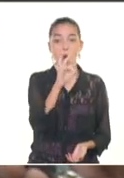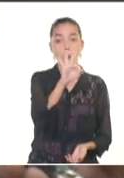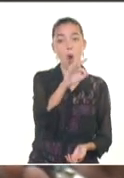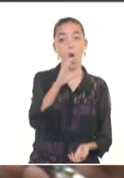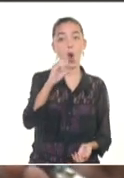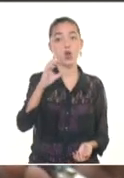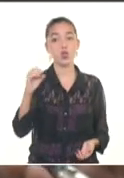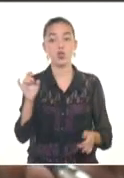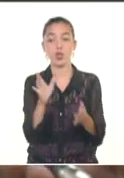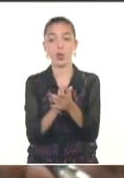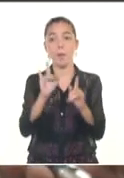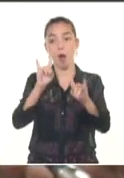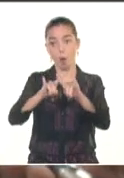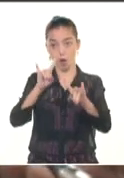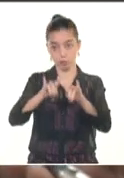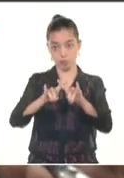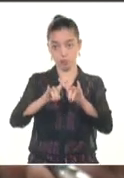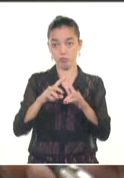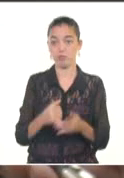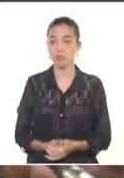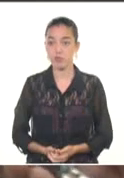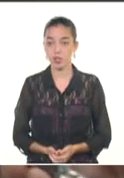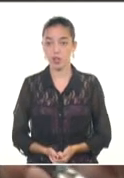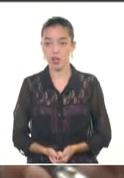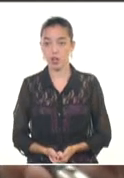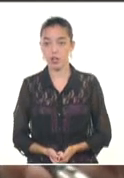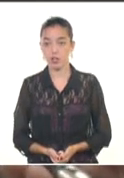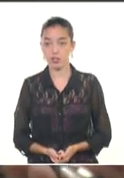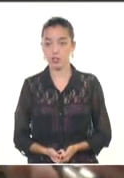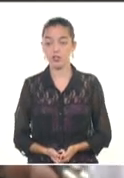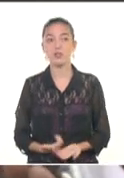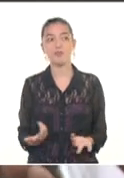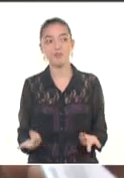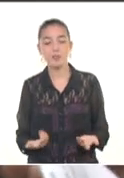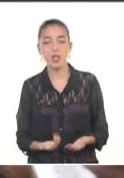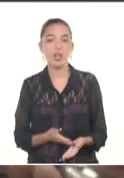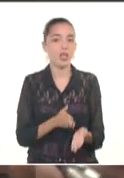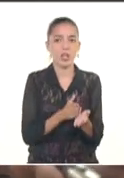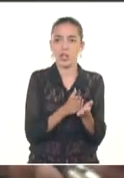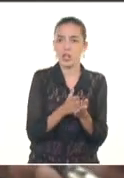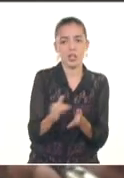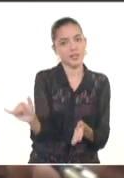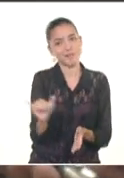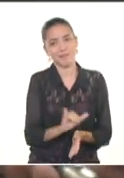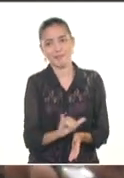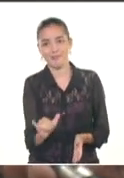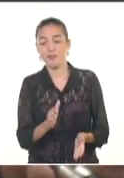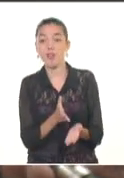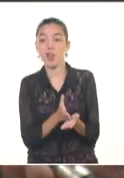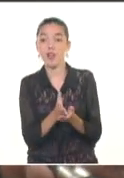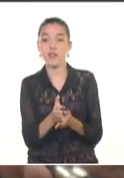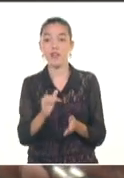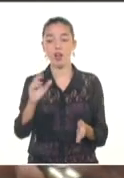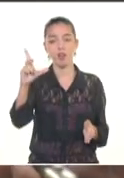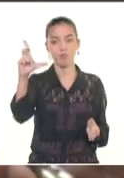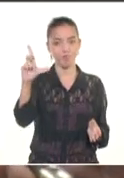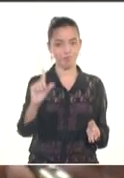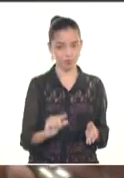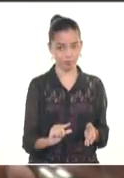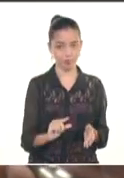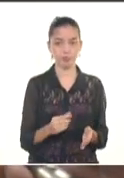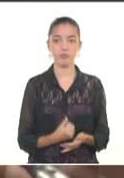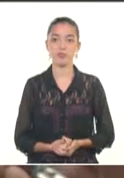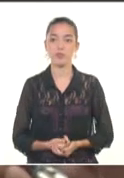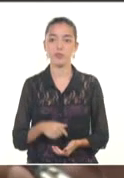sigue a la disminución de las afectaciones. Estamos estimando 450 megawatts en el horario del mediodía y, como repito, 800